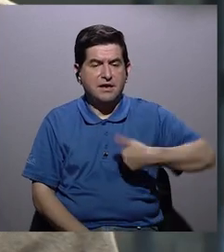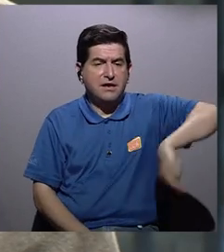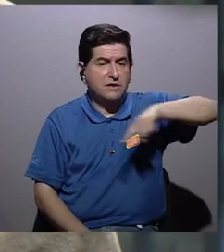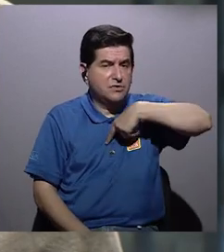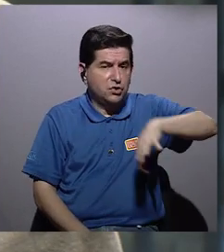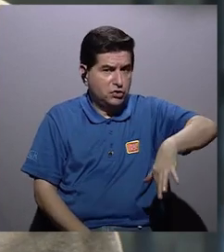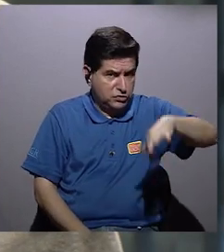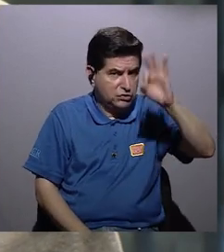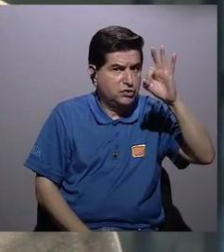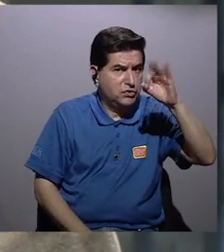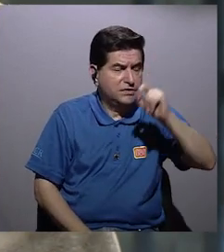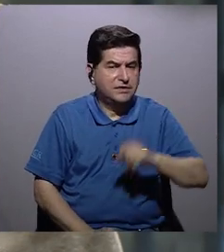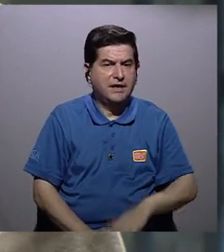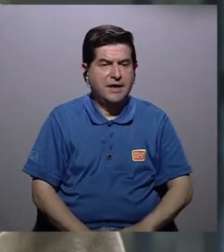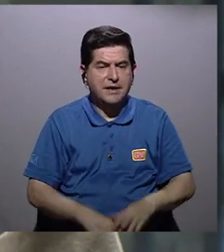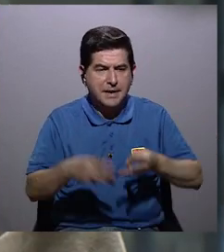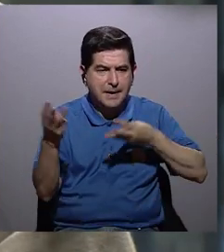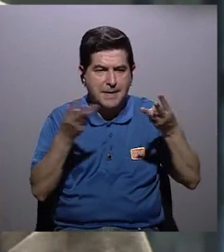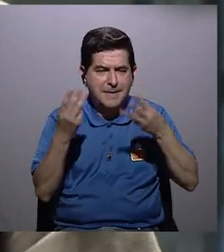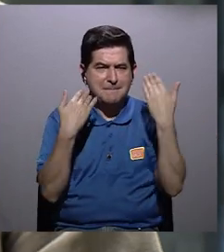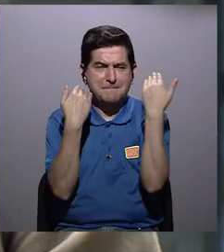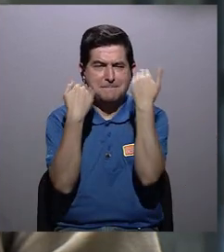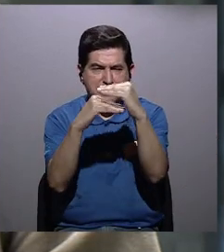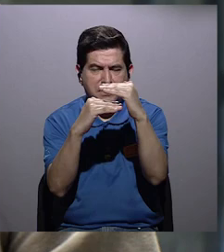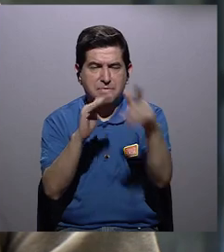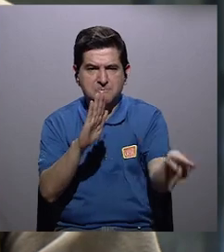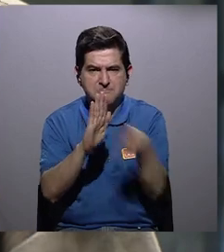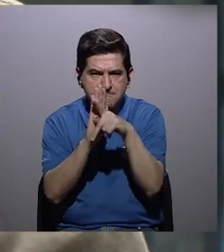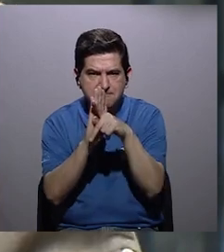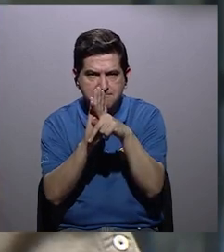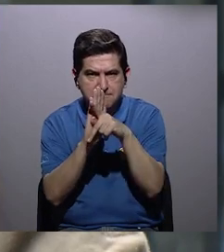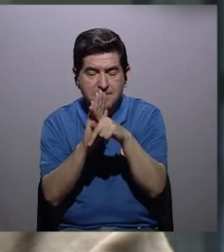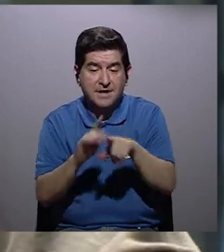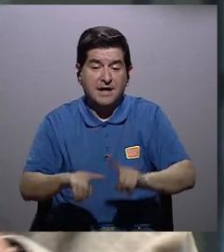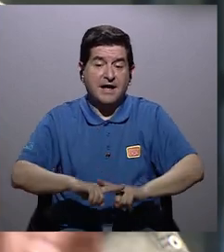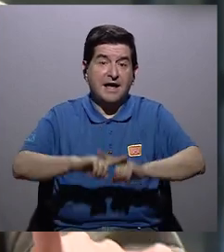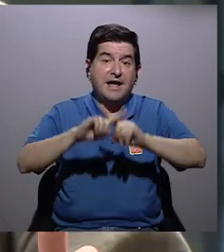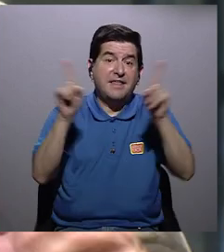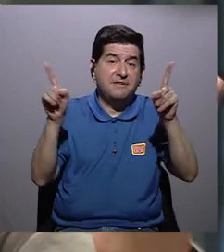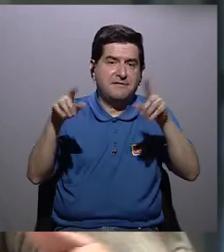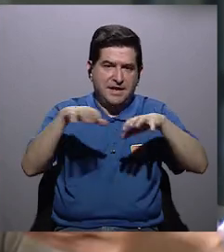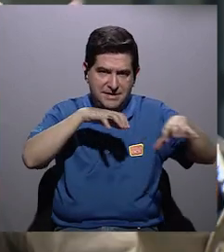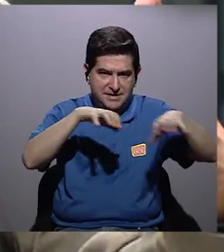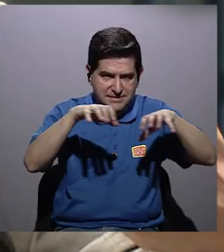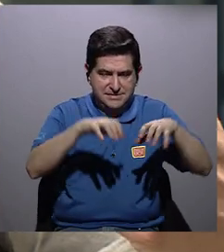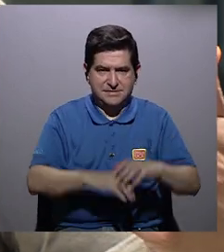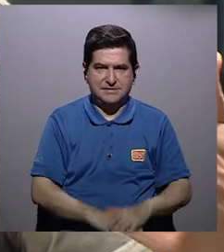que la mediación restrictiva, la de prohibir, a diferencia de la activa,